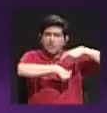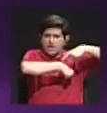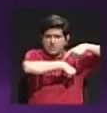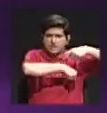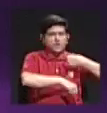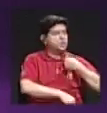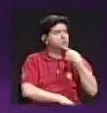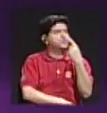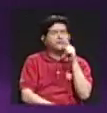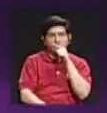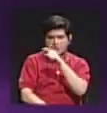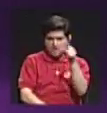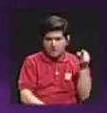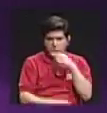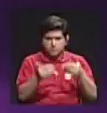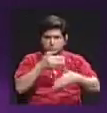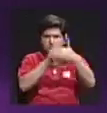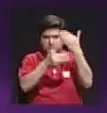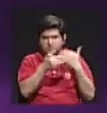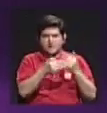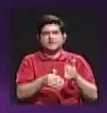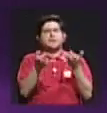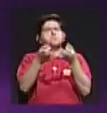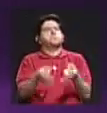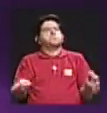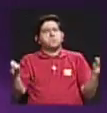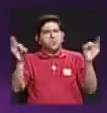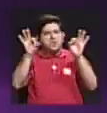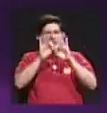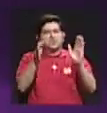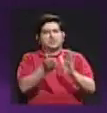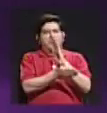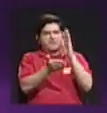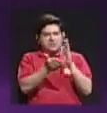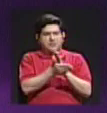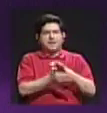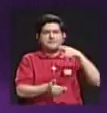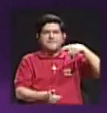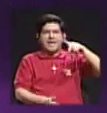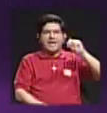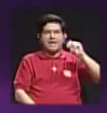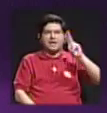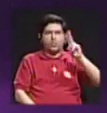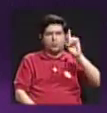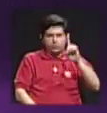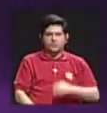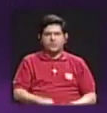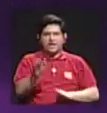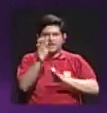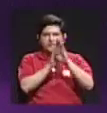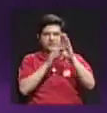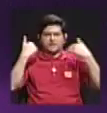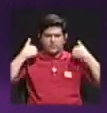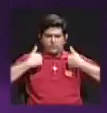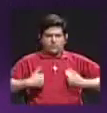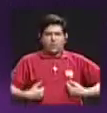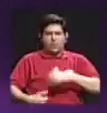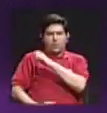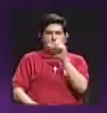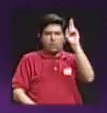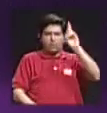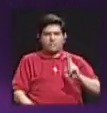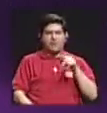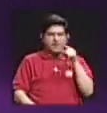momentos. Yo les señalaba a ustedes hace un rato la importancia de este documento del PNUD sobre el desarrollo humano en Costa Rica, que